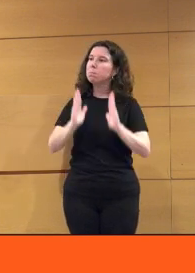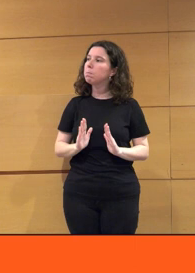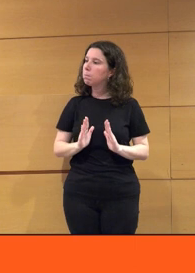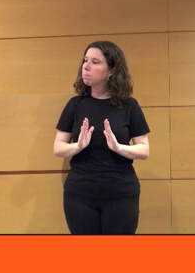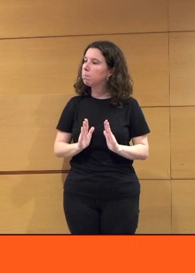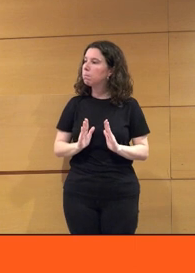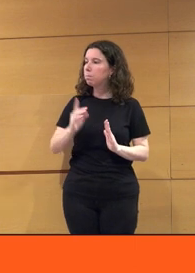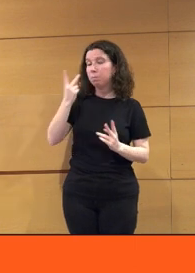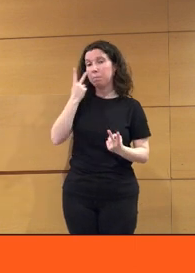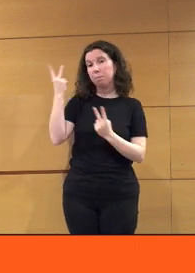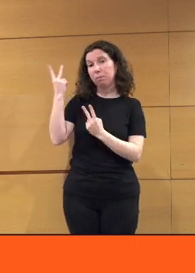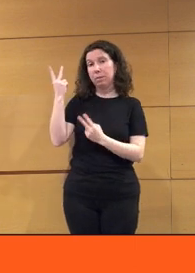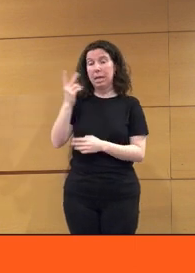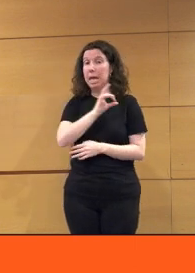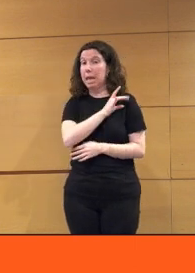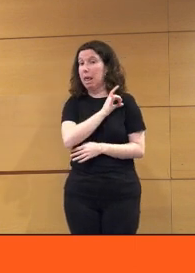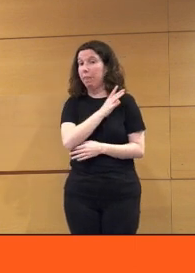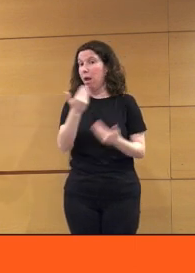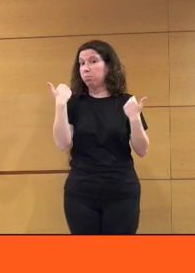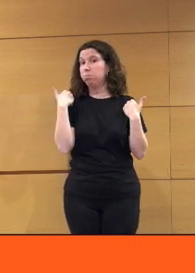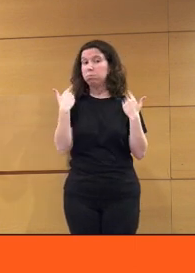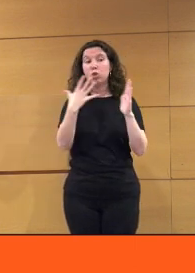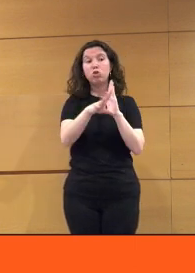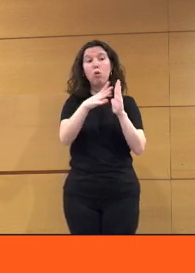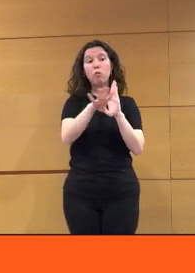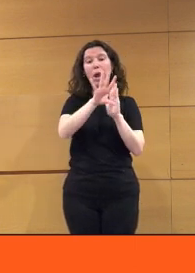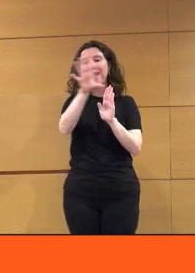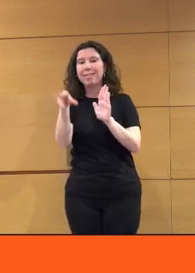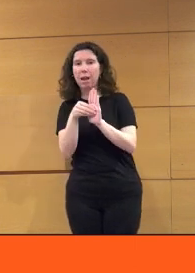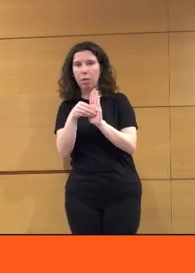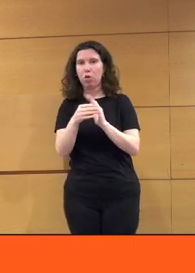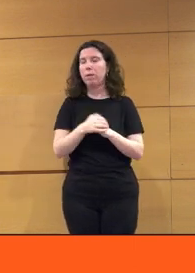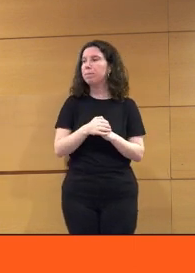se llama Mac en Irlanda, que es una integradora de software, con Capito,